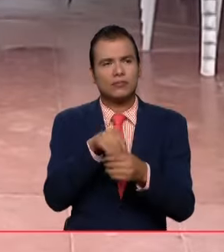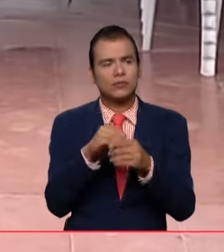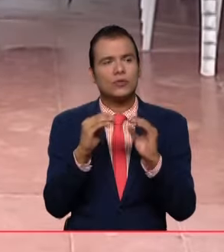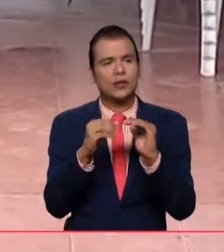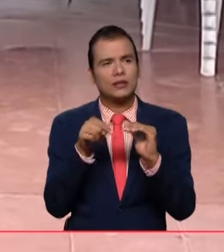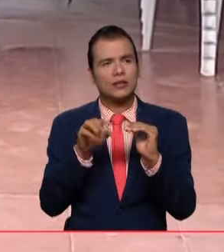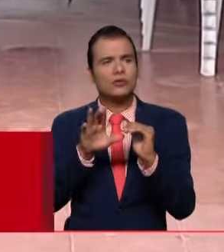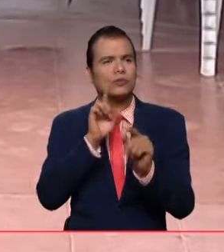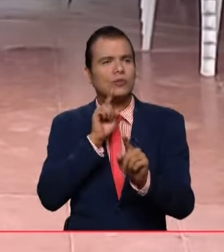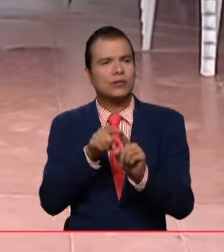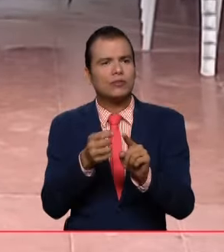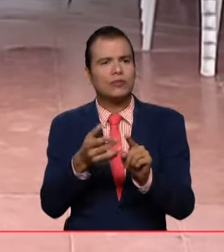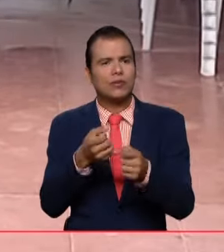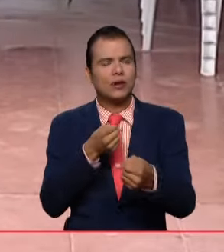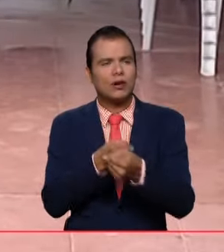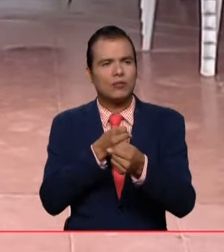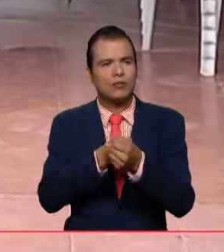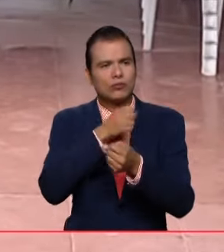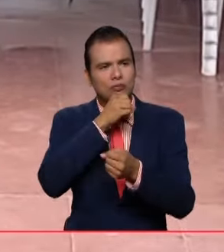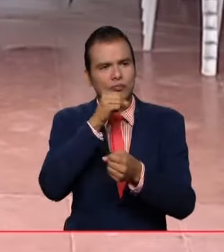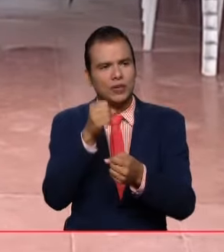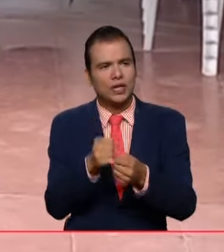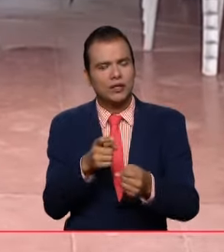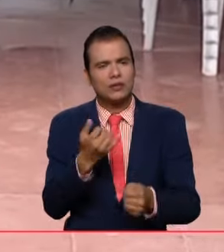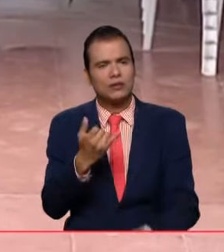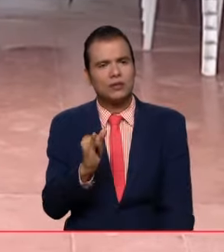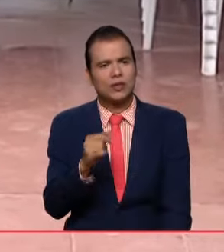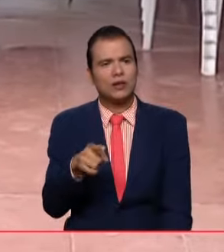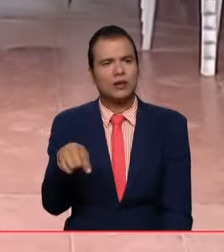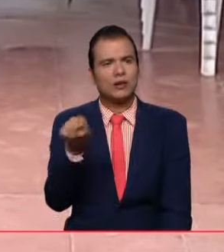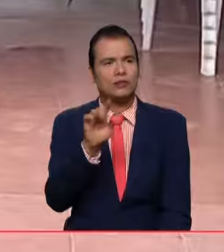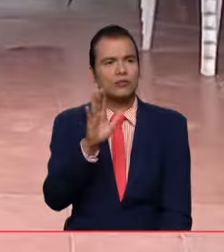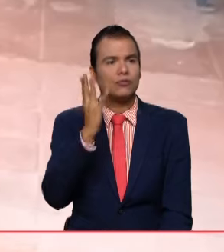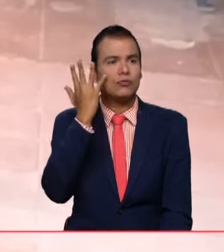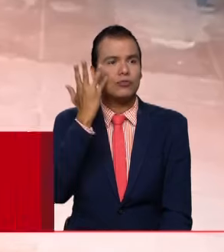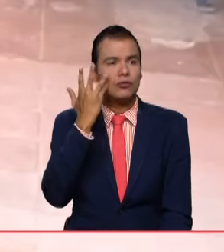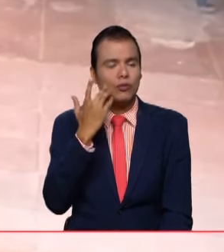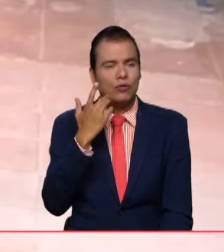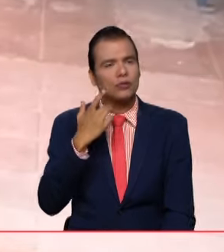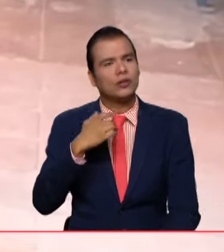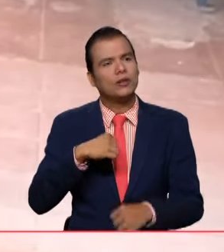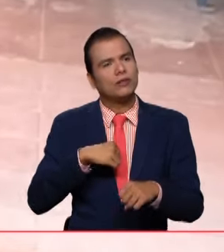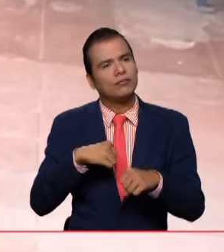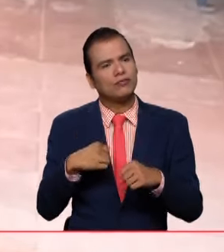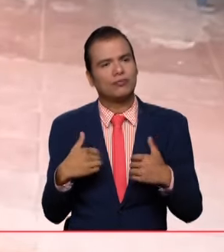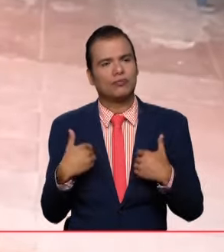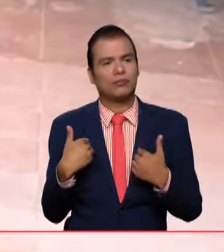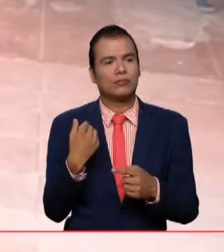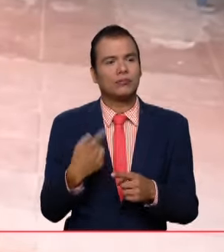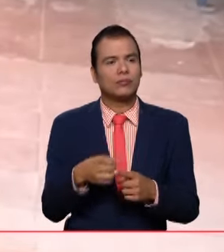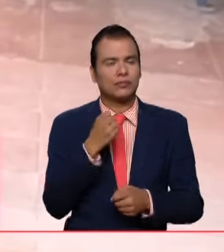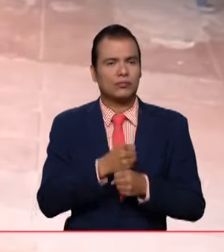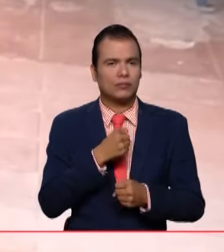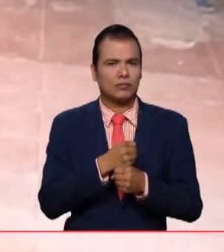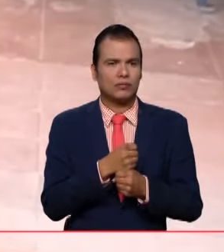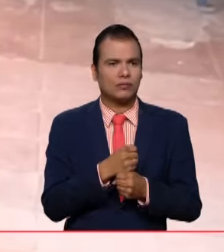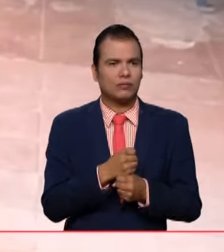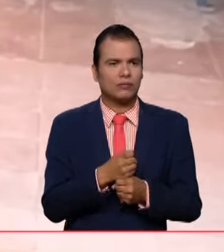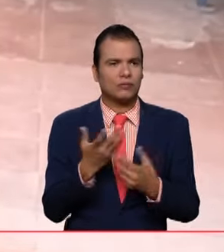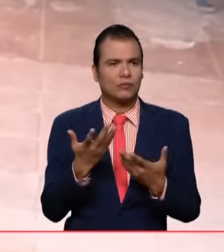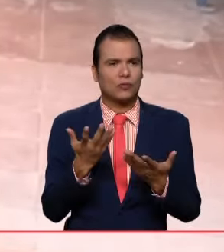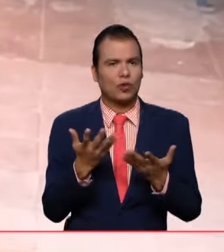adultos mayores, entre sonrisas y consentidos como niños, viven su día a día. Yo era motorista, trabajaba en